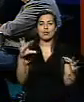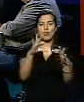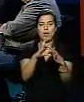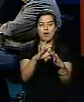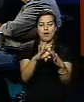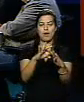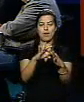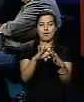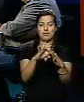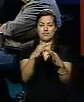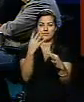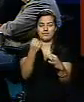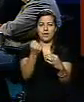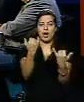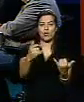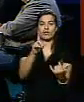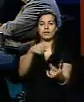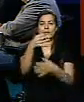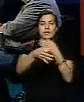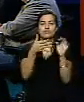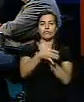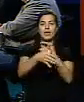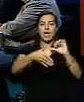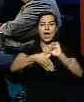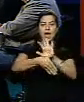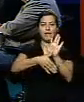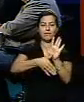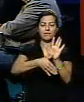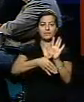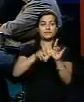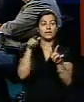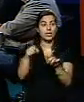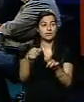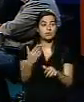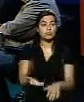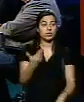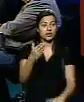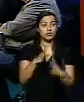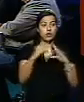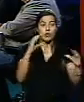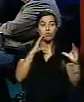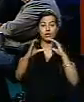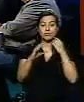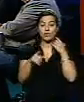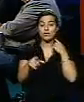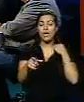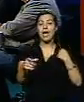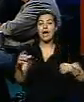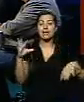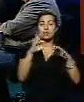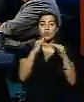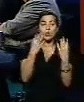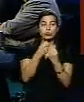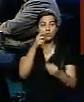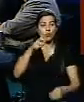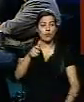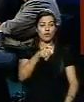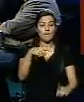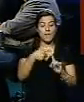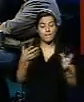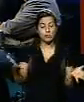Por eso también hablamos de Alba TV como un elemento desde la comunicación que articula a los pueblos y que además